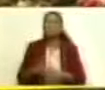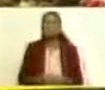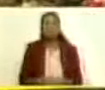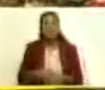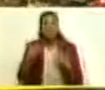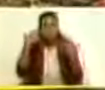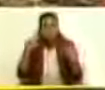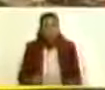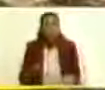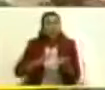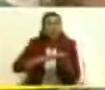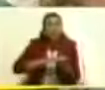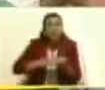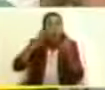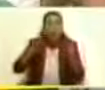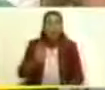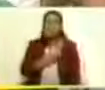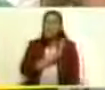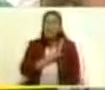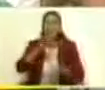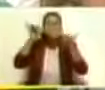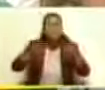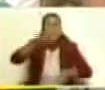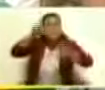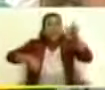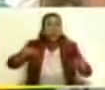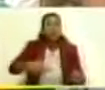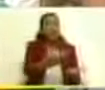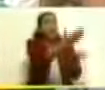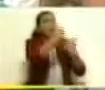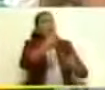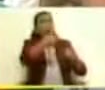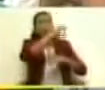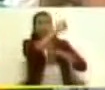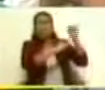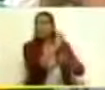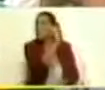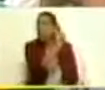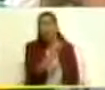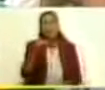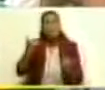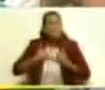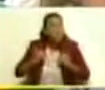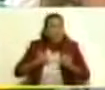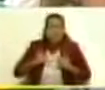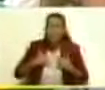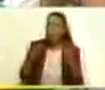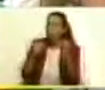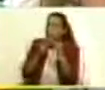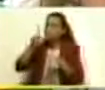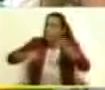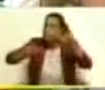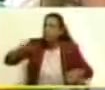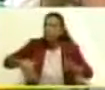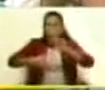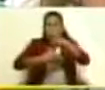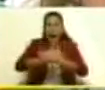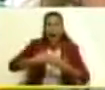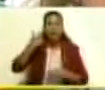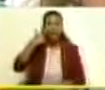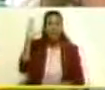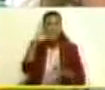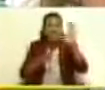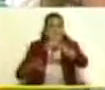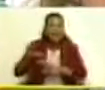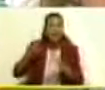una solución venezolana, una solución latinoamericana, conectados, porque si algo tiene la